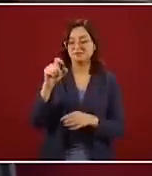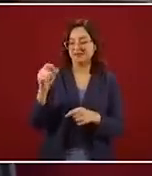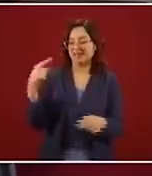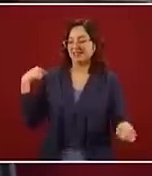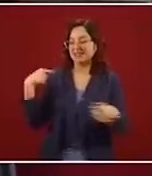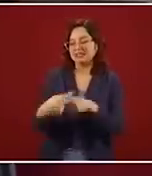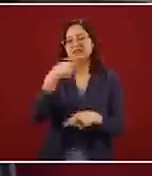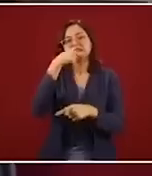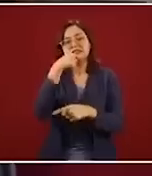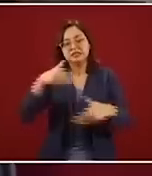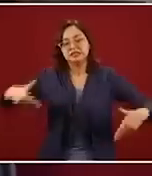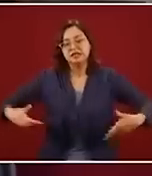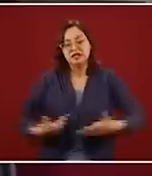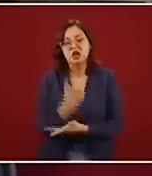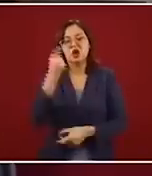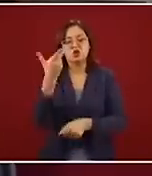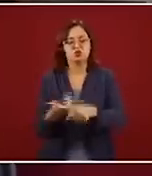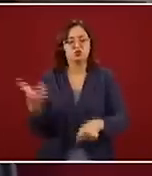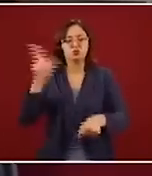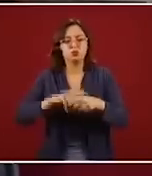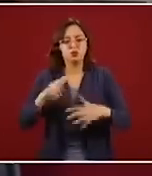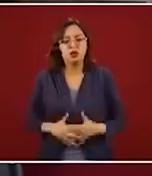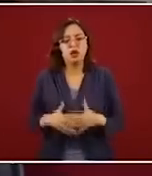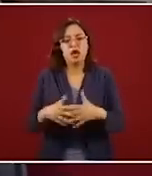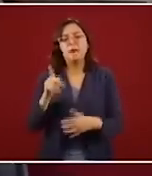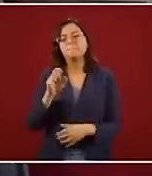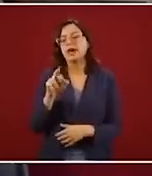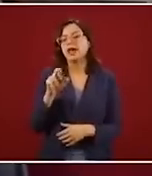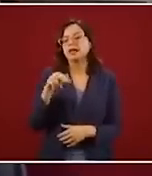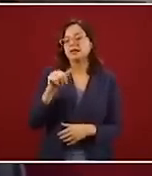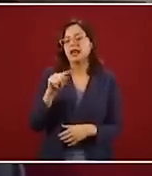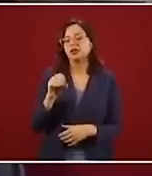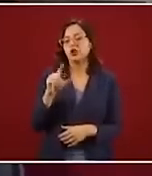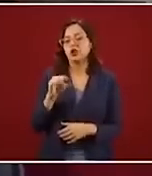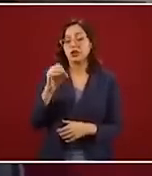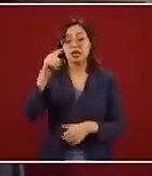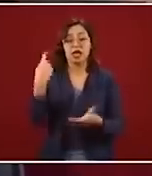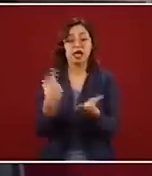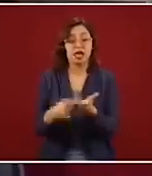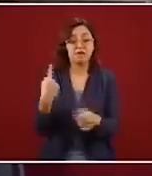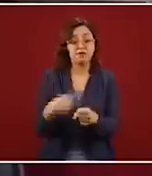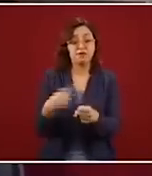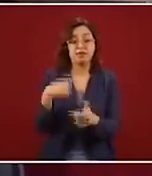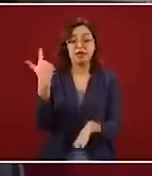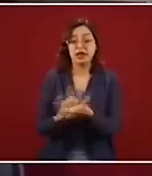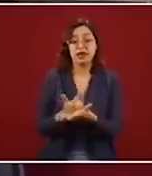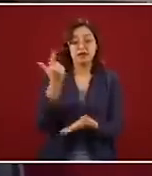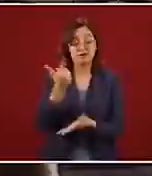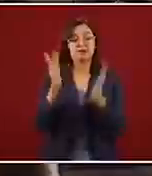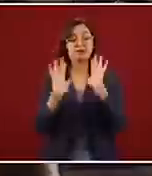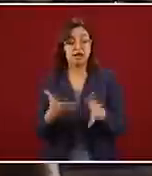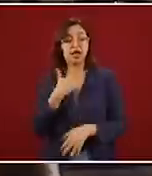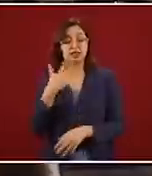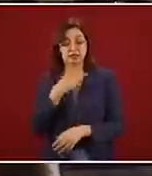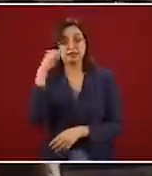el hospital de perinatología y están en la unidad de cuidados intensivos, ¿cuentan con la gratuidad?